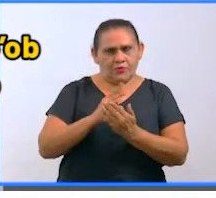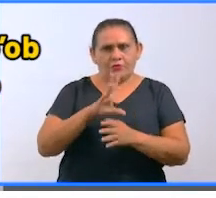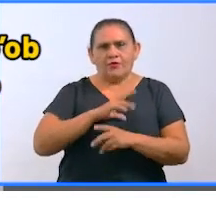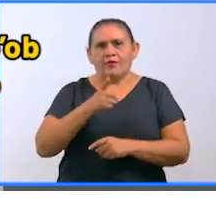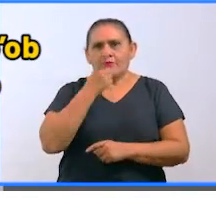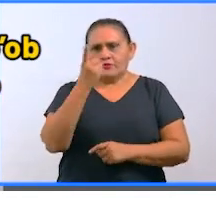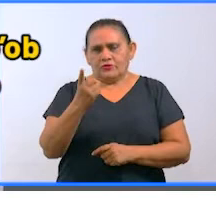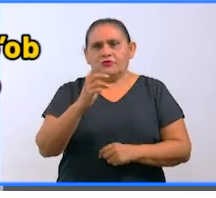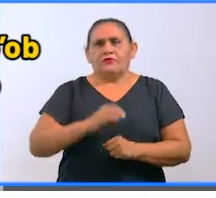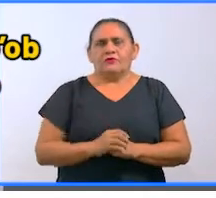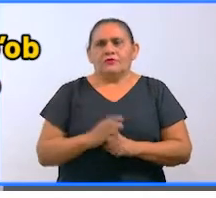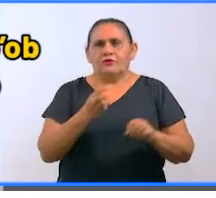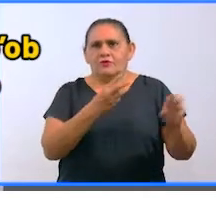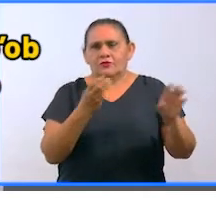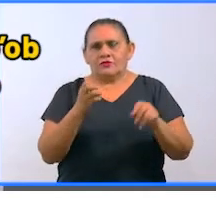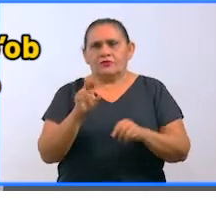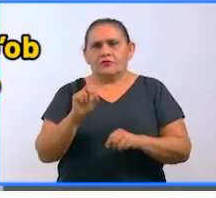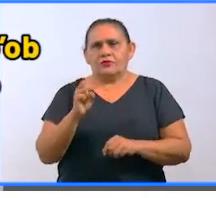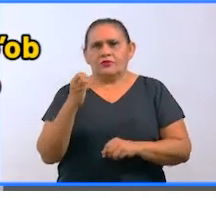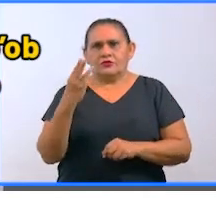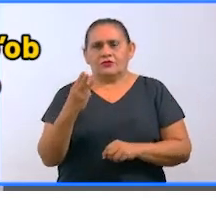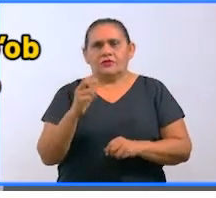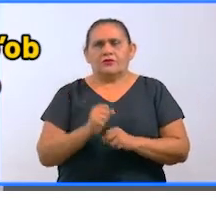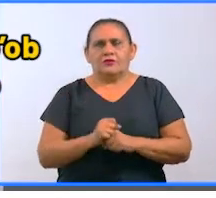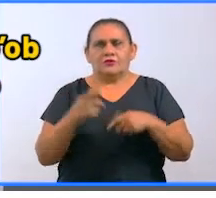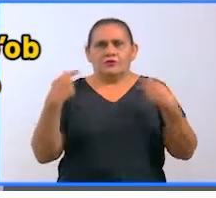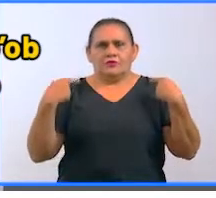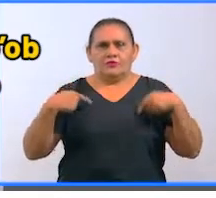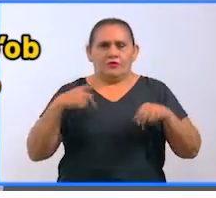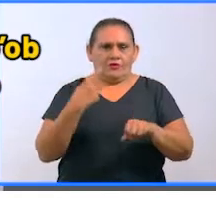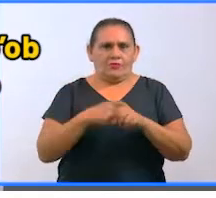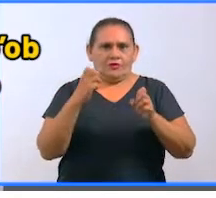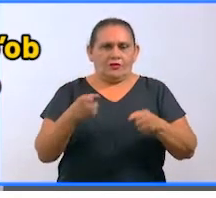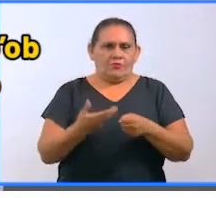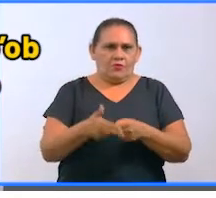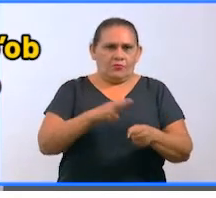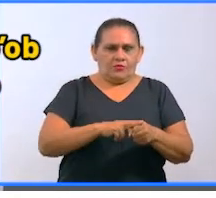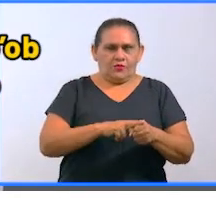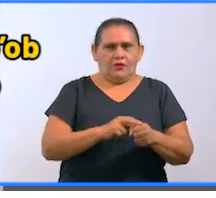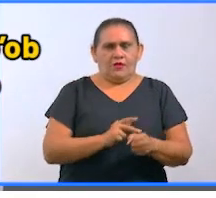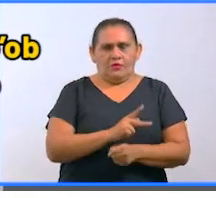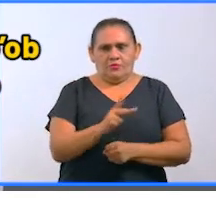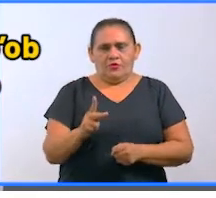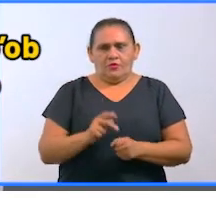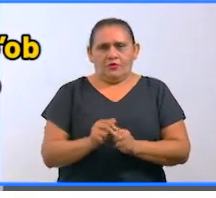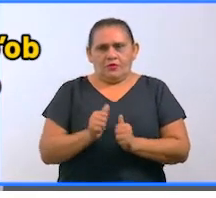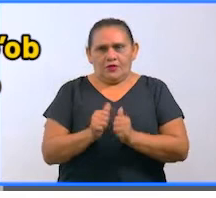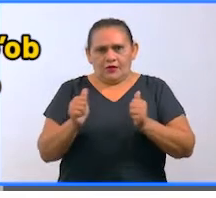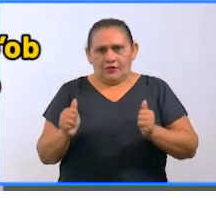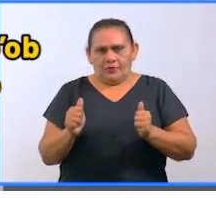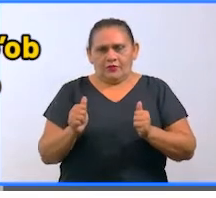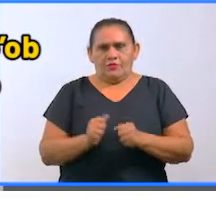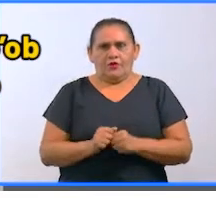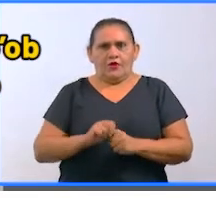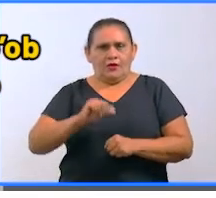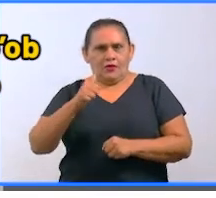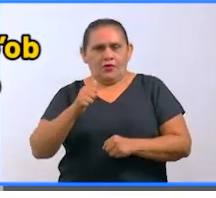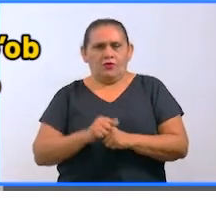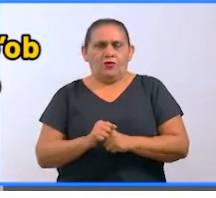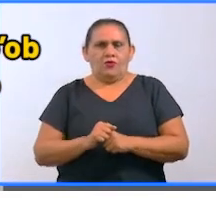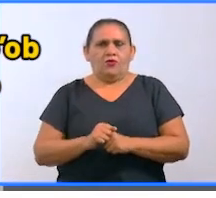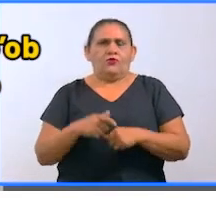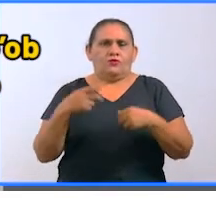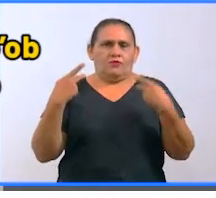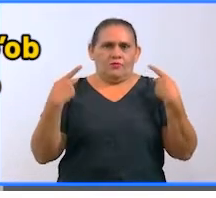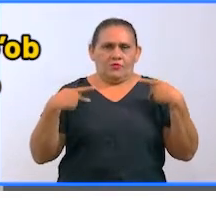ya mencionamos, 383 de los casos positivos están en hospitales públicos y en aislamiento total. Hay otros pacientes